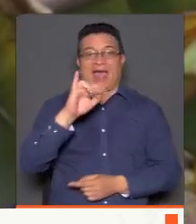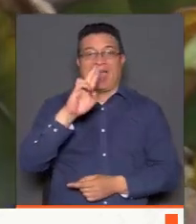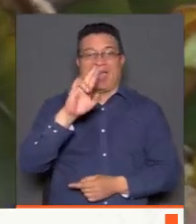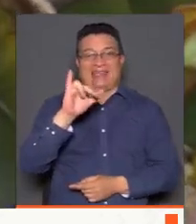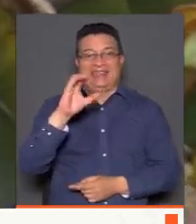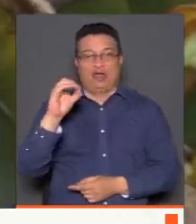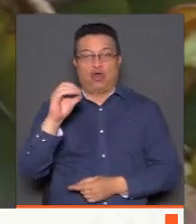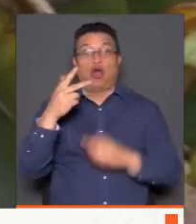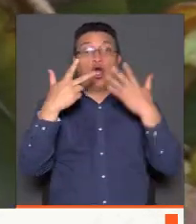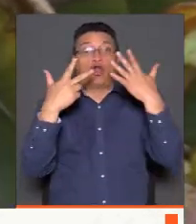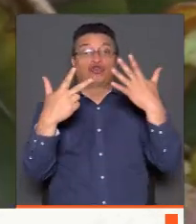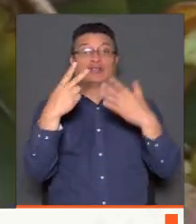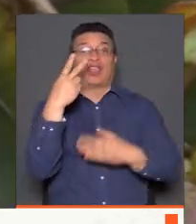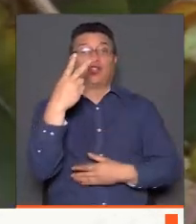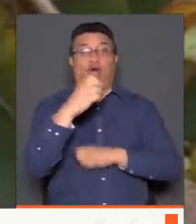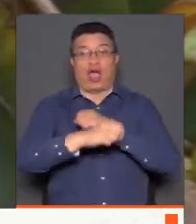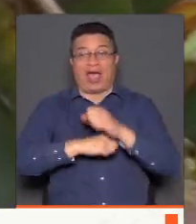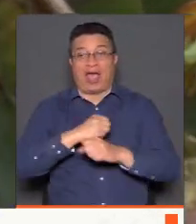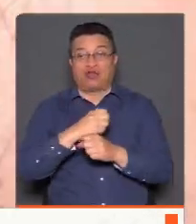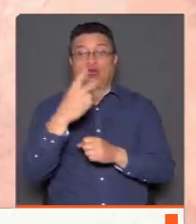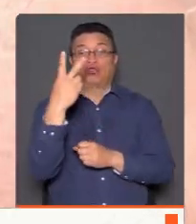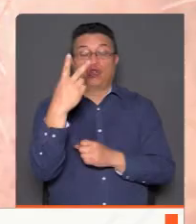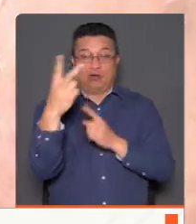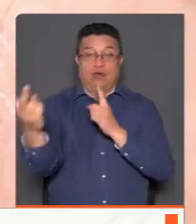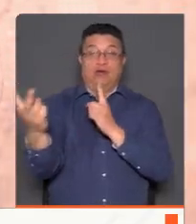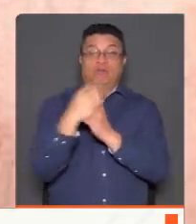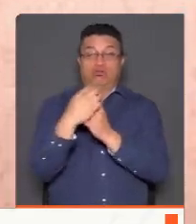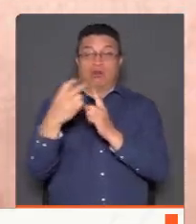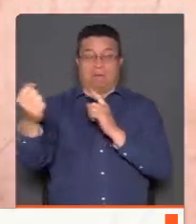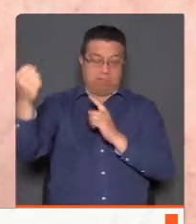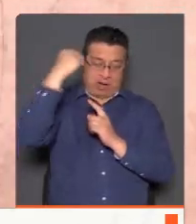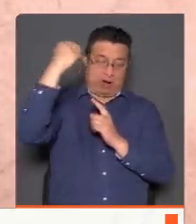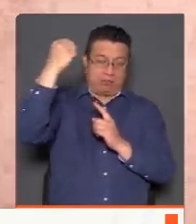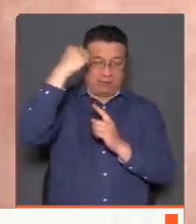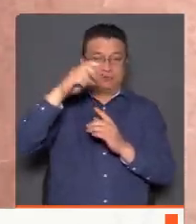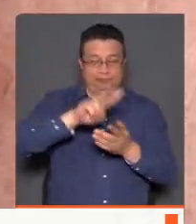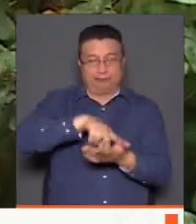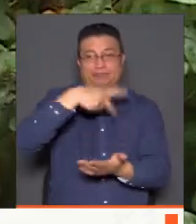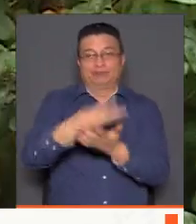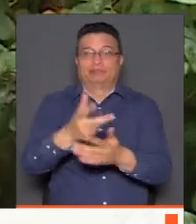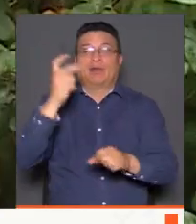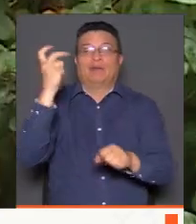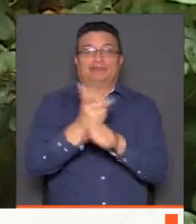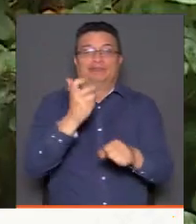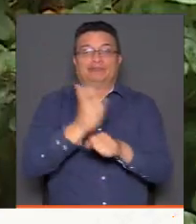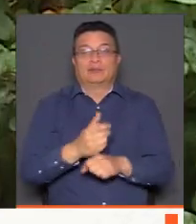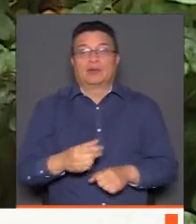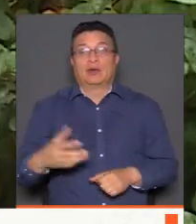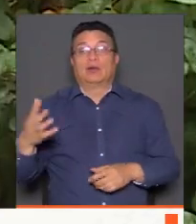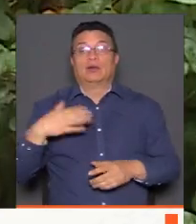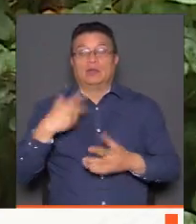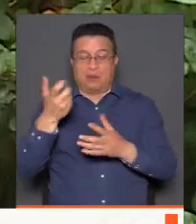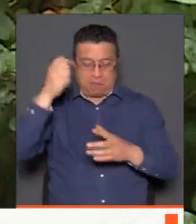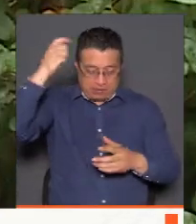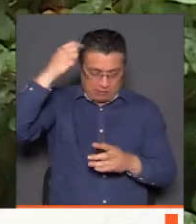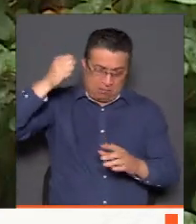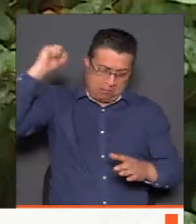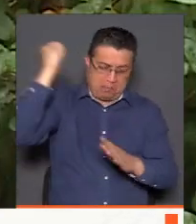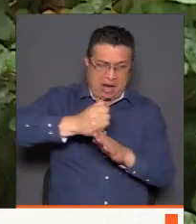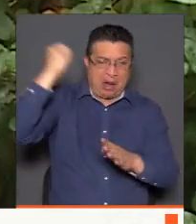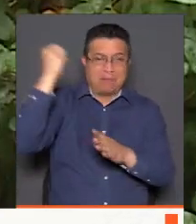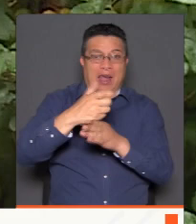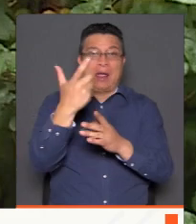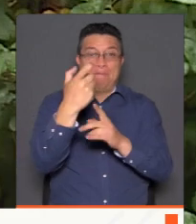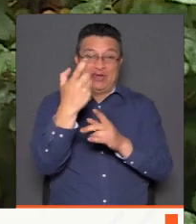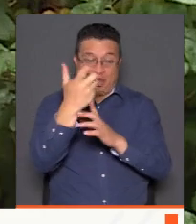A él es a quien dos delincuentes tiraron y golpearon en el suelo para robarle. Me empezaron a golpear en la cabeza inmediatamente. Con la pistola